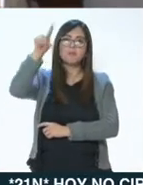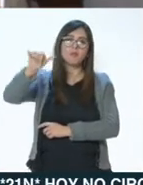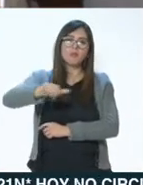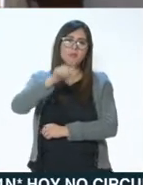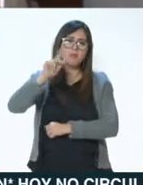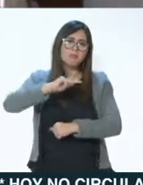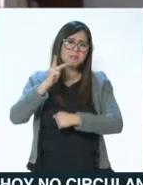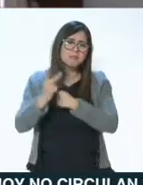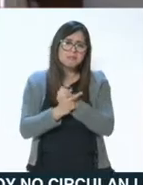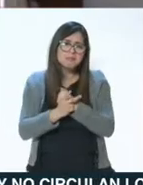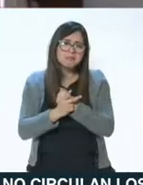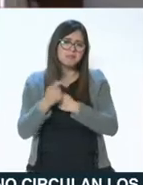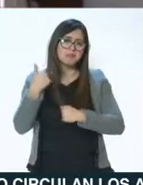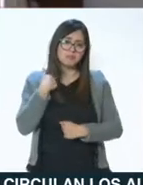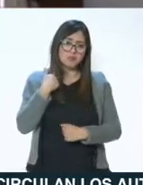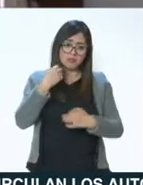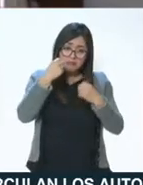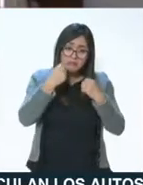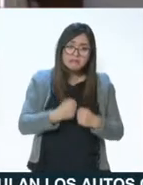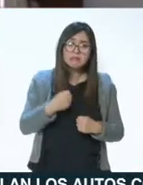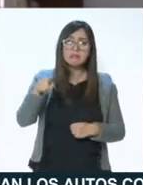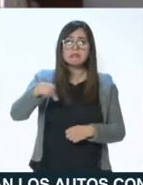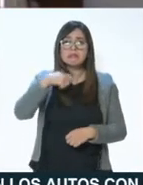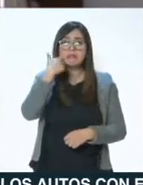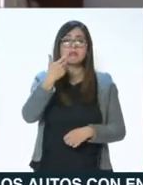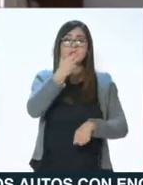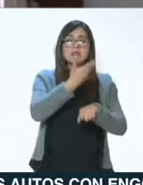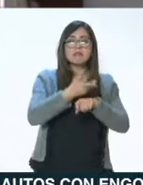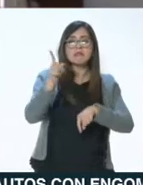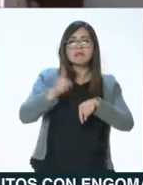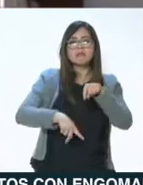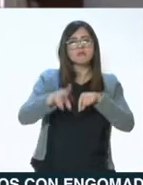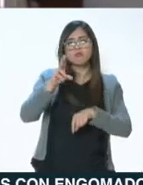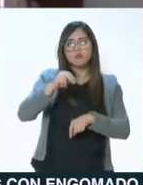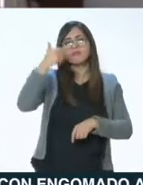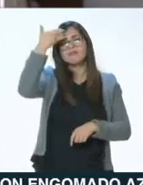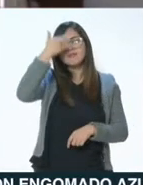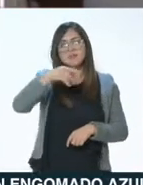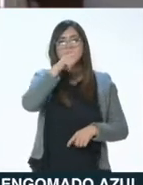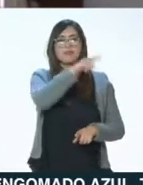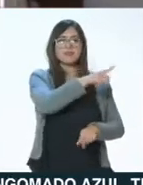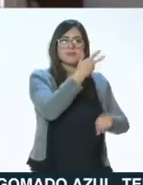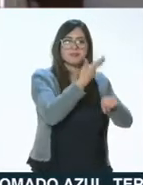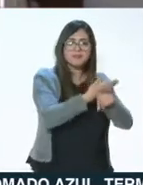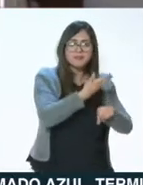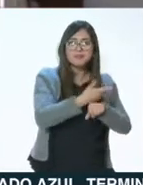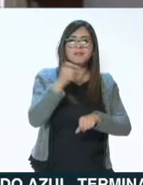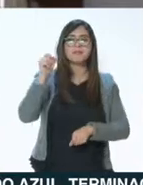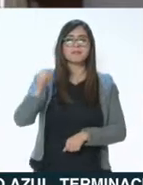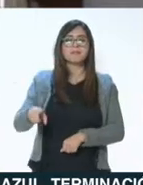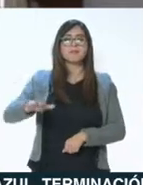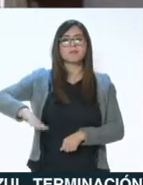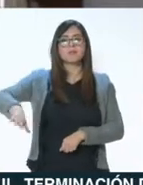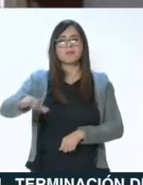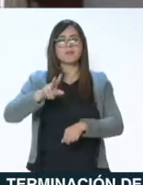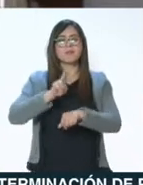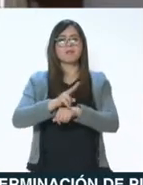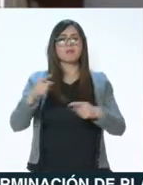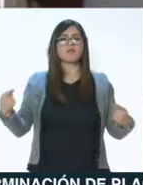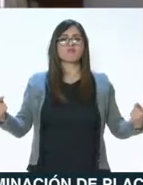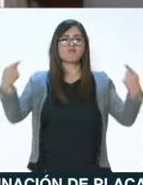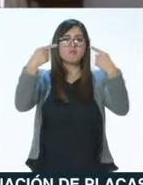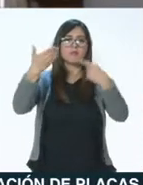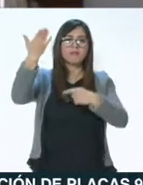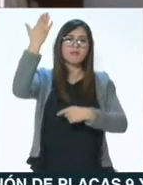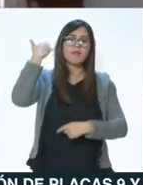En principio no creo que sea eso, pero sí ya hay una vieja rivalidad entre el gobierno de Estados Unidos y el régimen bolivariano, desde Hugo